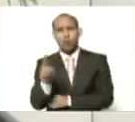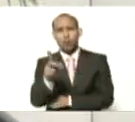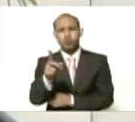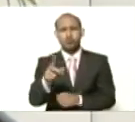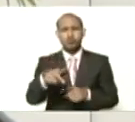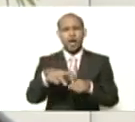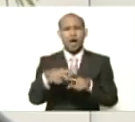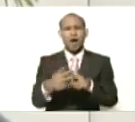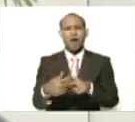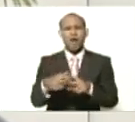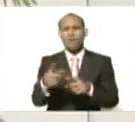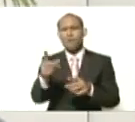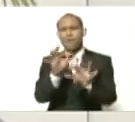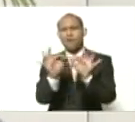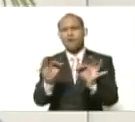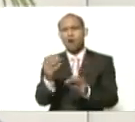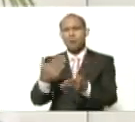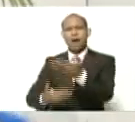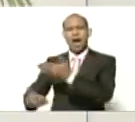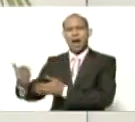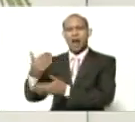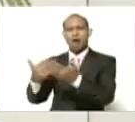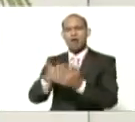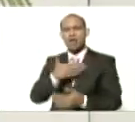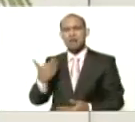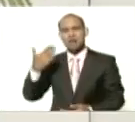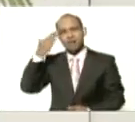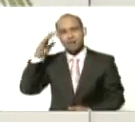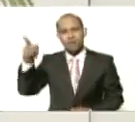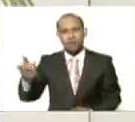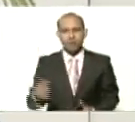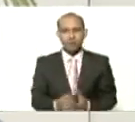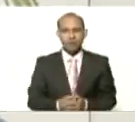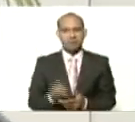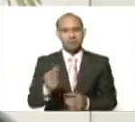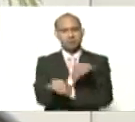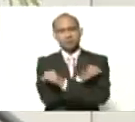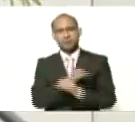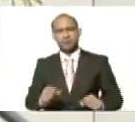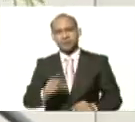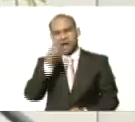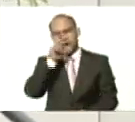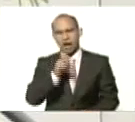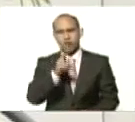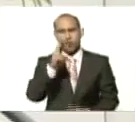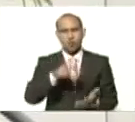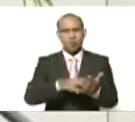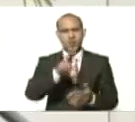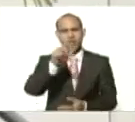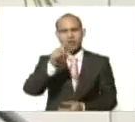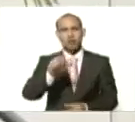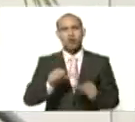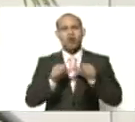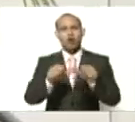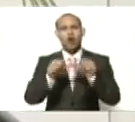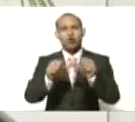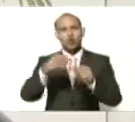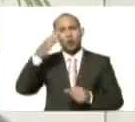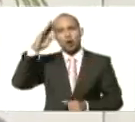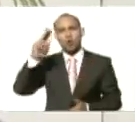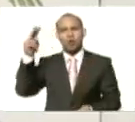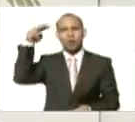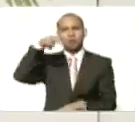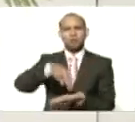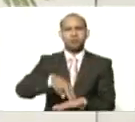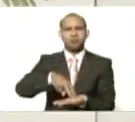de negociación contra nosotros. Fracasaron. Año 2021. Aquí está Cuba de pie.